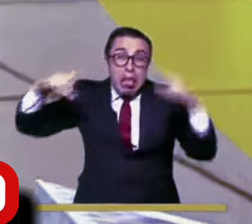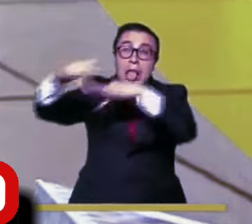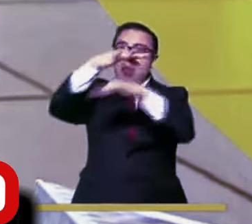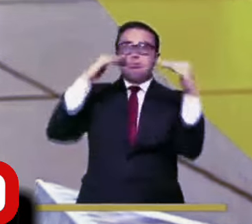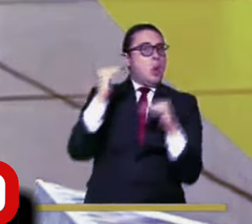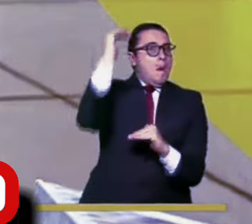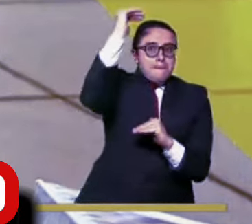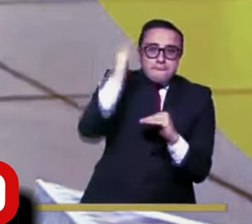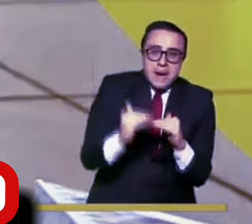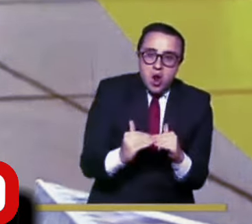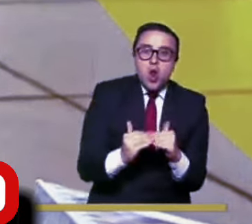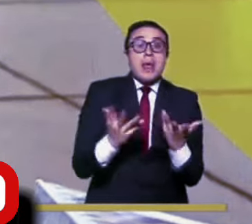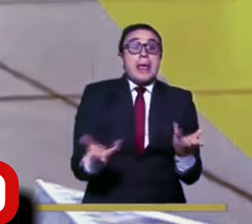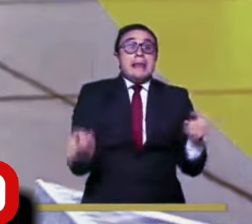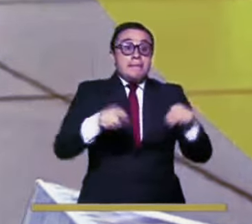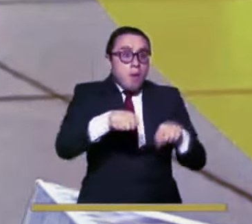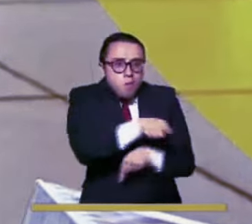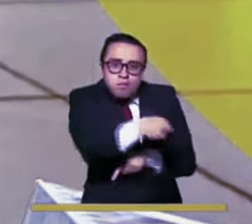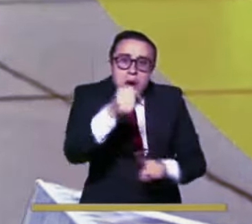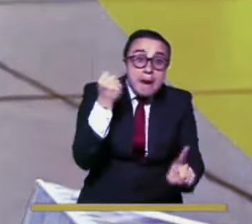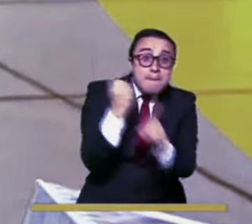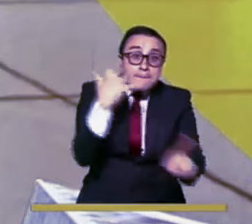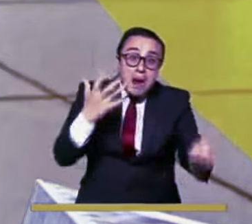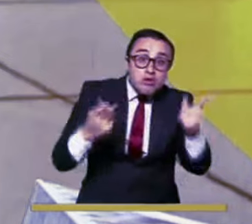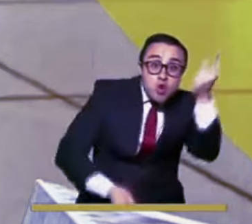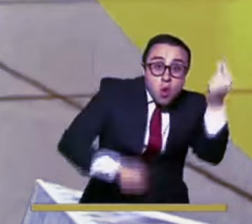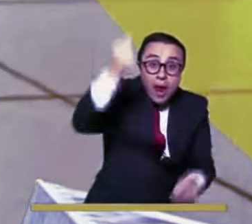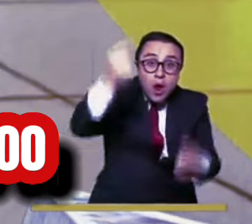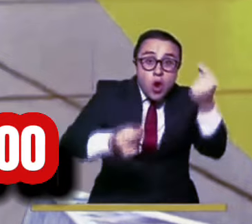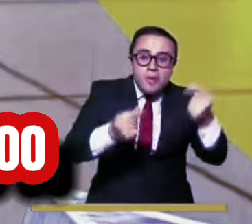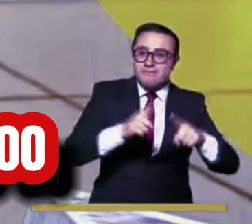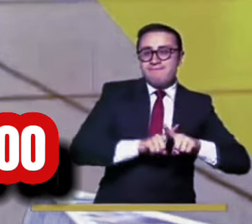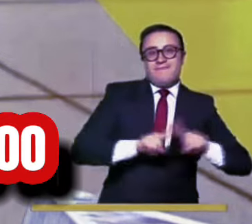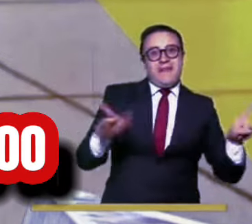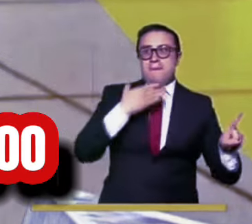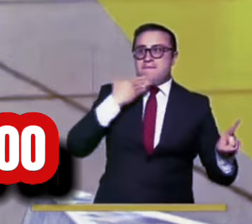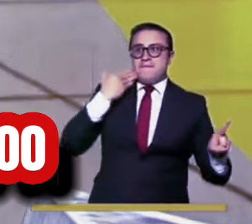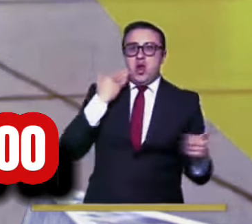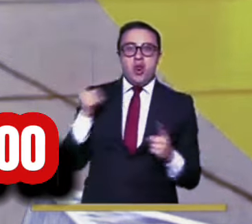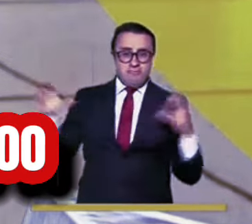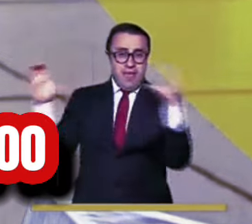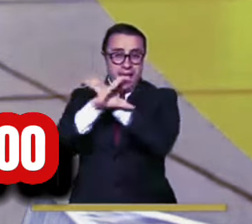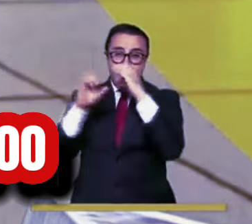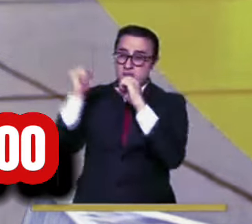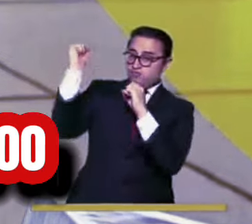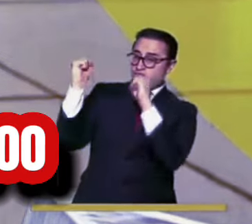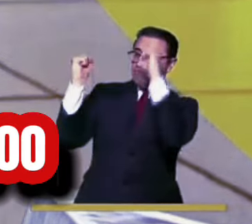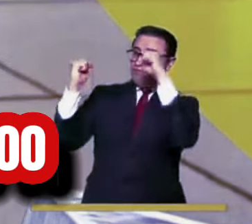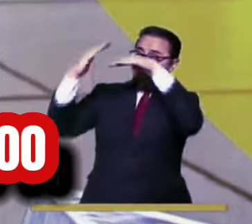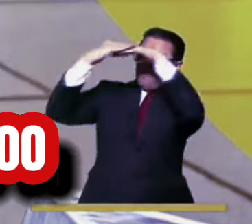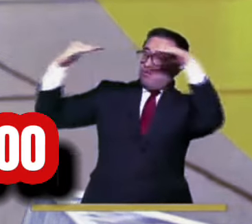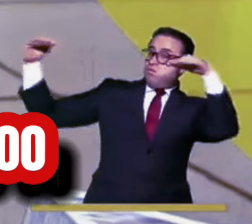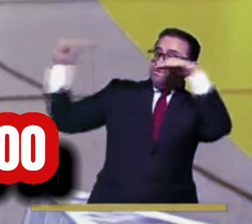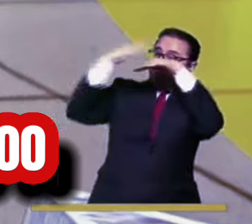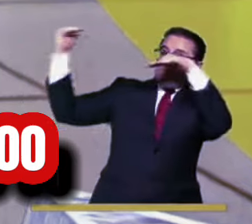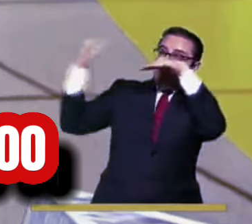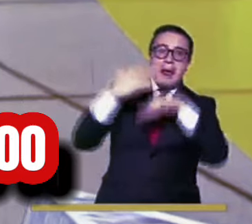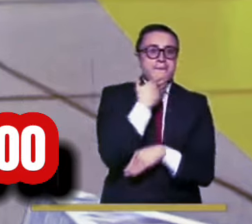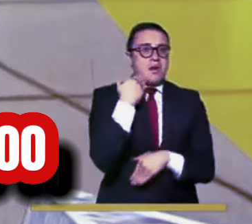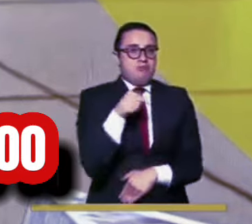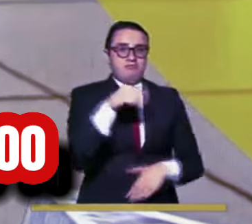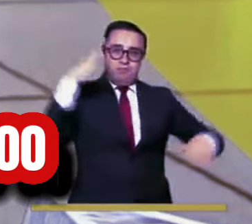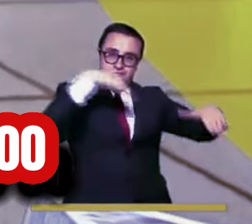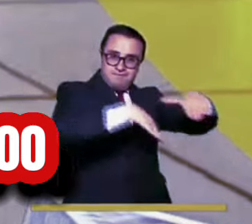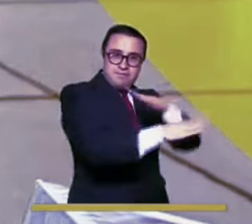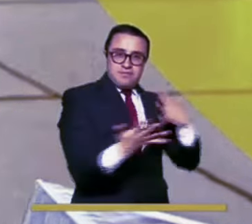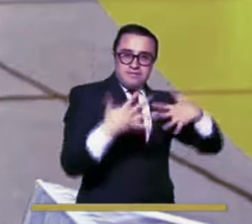y generan menos impacto económico que las del proyecto elevado en La Caracas. El proyecto mixto ahorra 10 mil